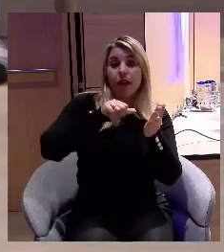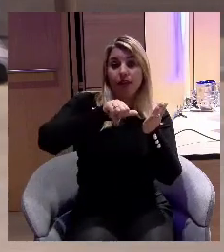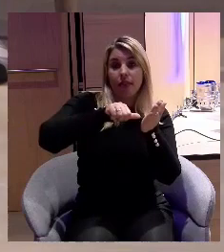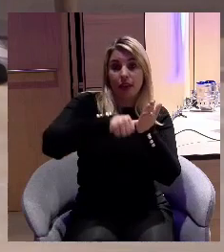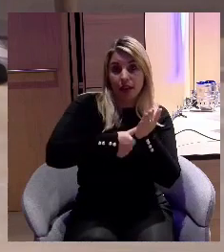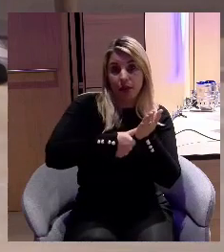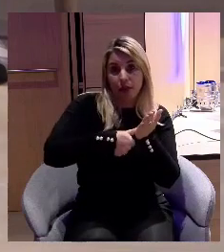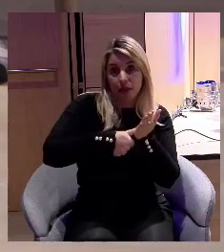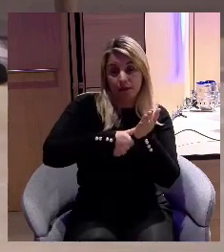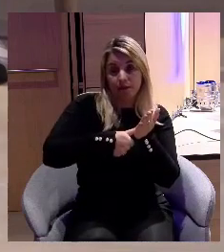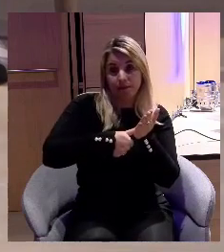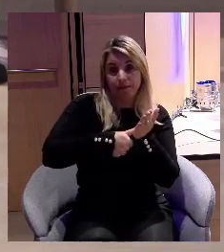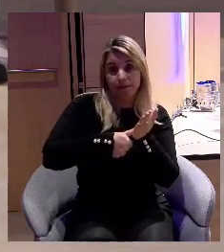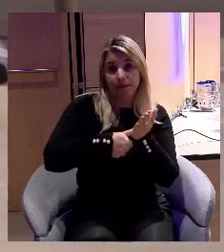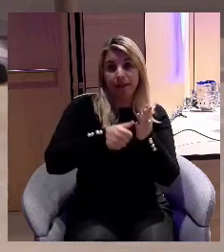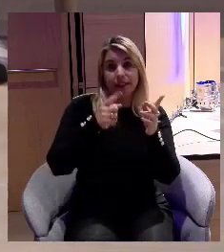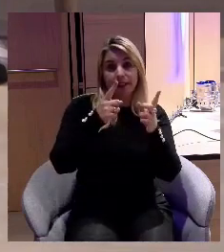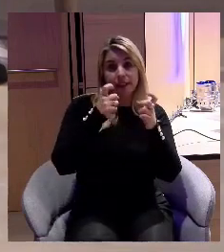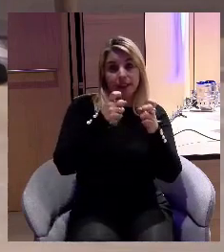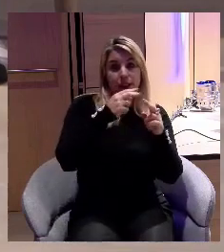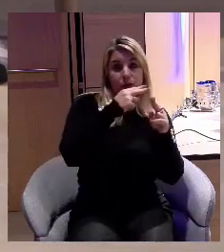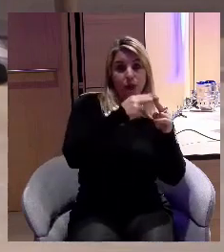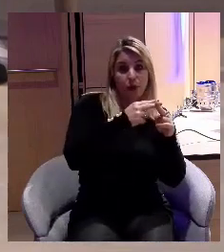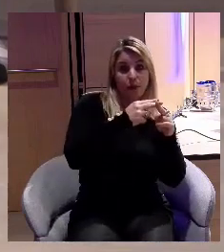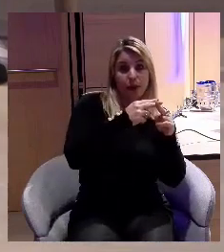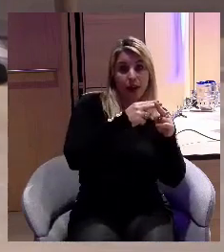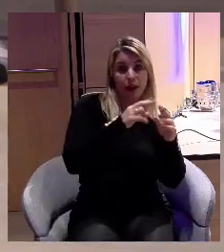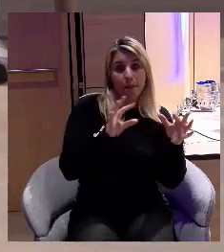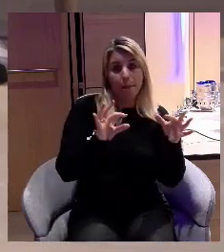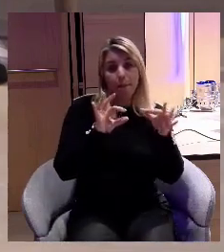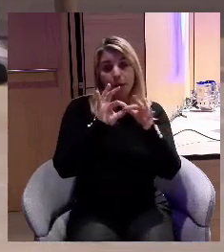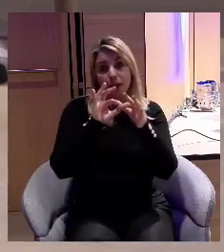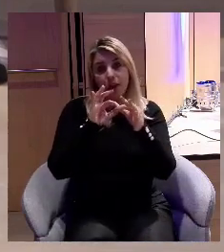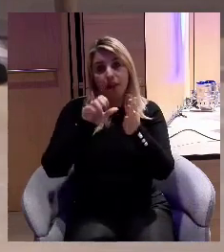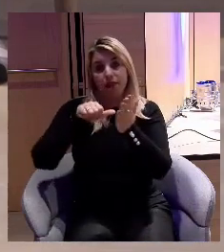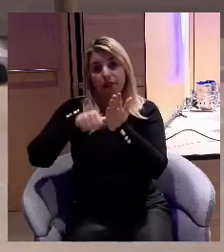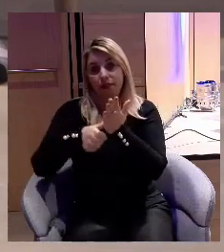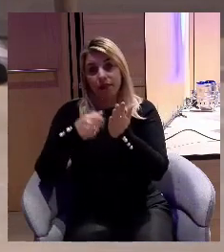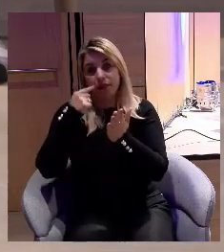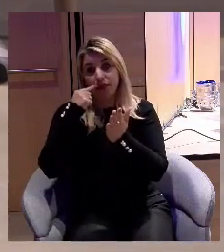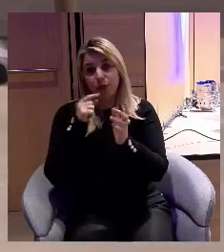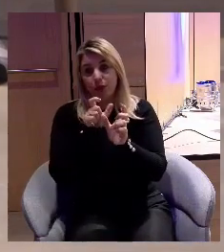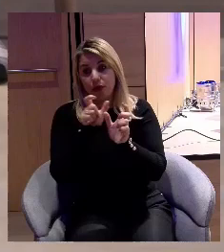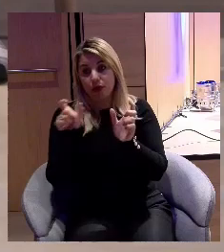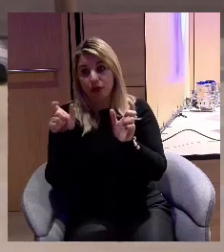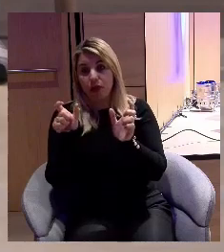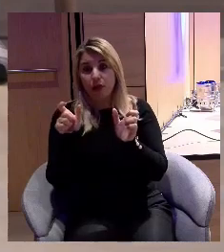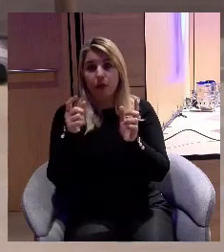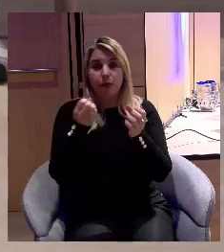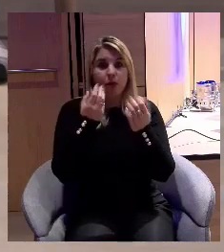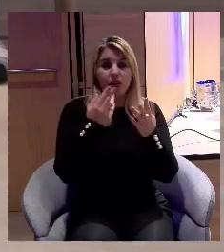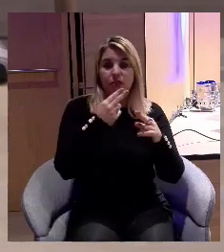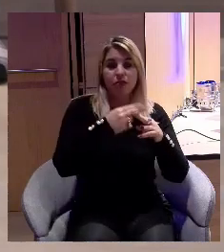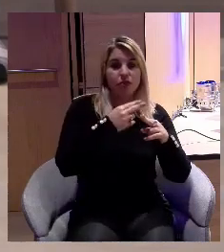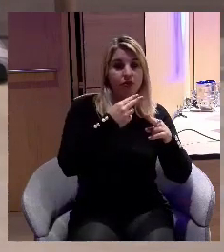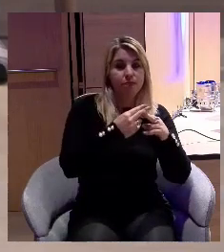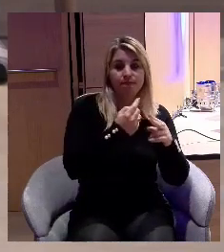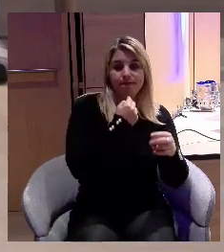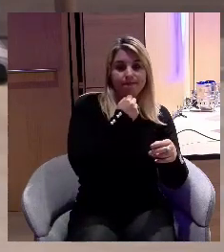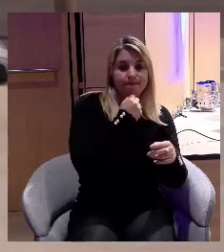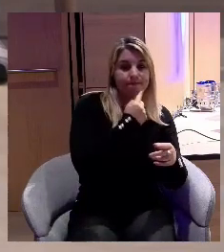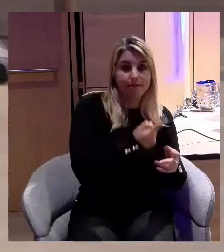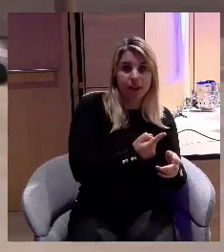DNI es la cédula, el número de identidad, como le quieran llamar en Argentina. Porque un nombre solo no identifica a una